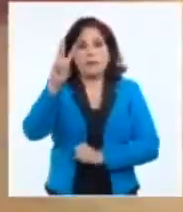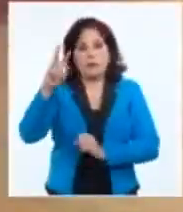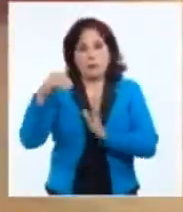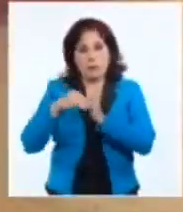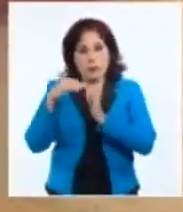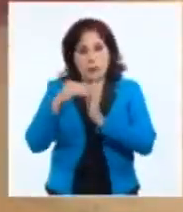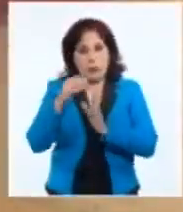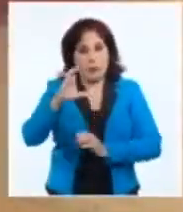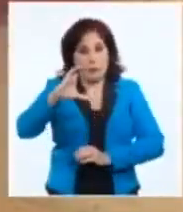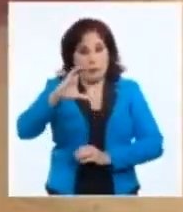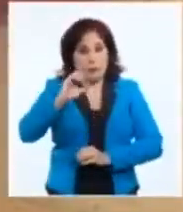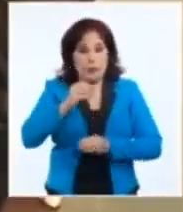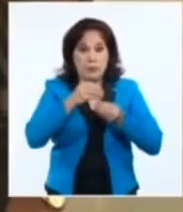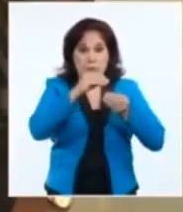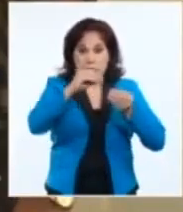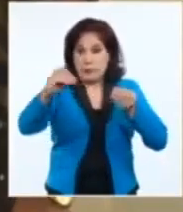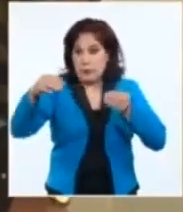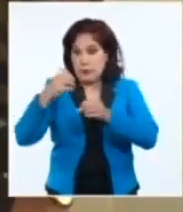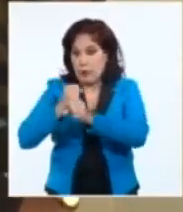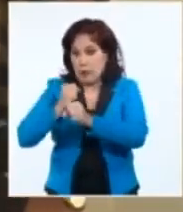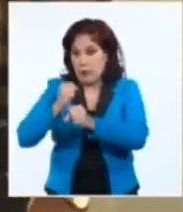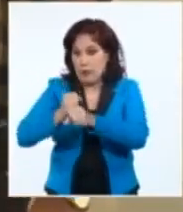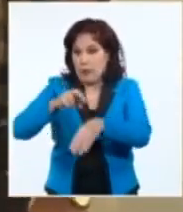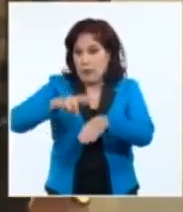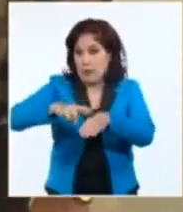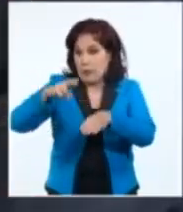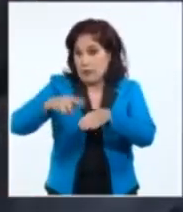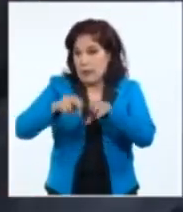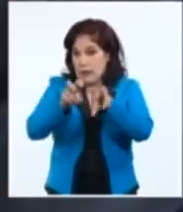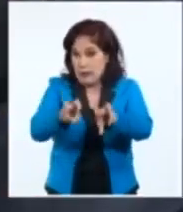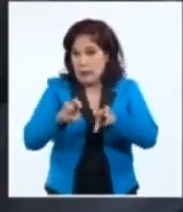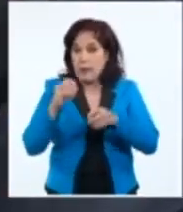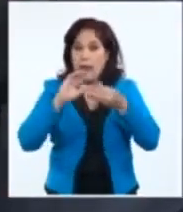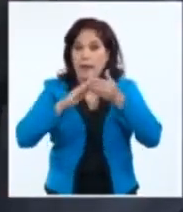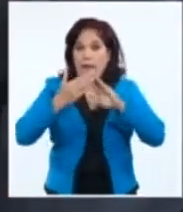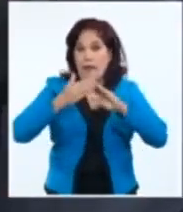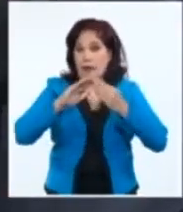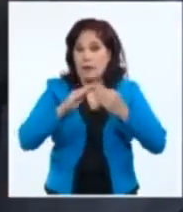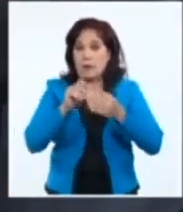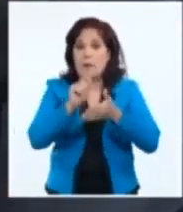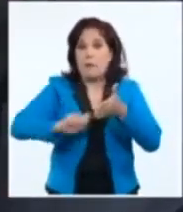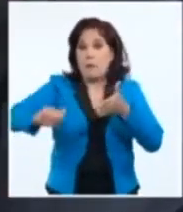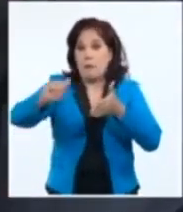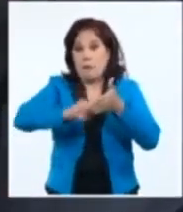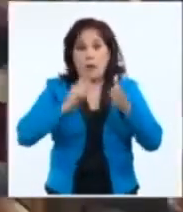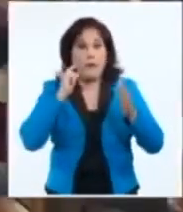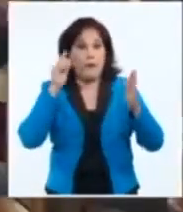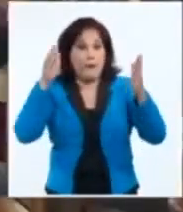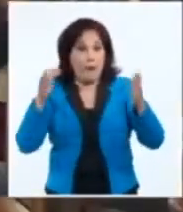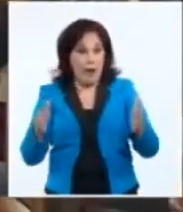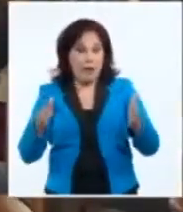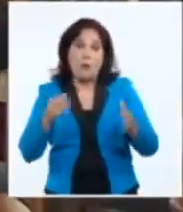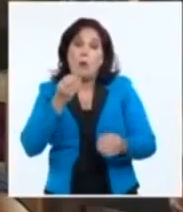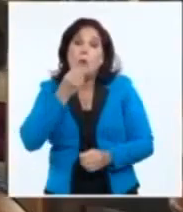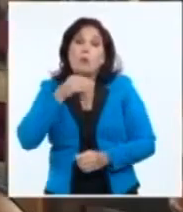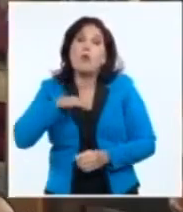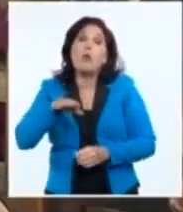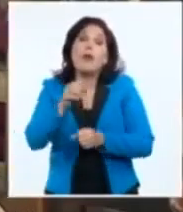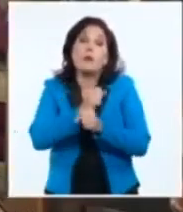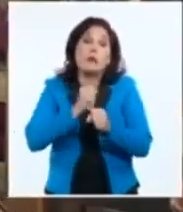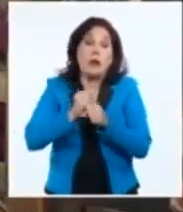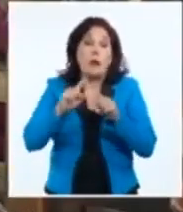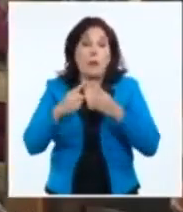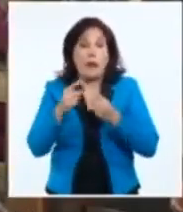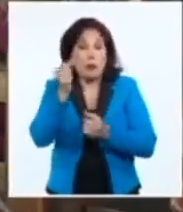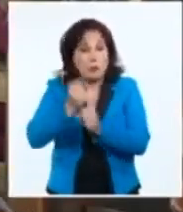pesos. La Asamblea de Representantes para analizar y debatir el plan y presupuesto del año actual reveló posibilidades y